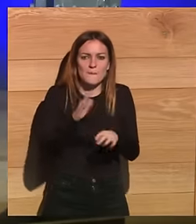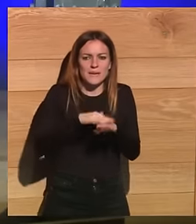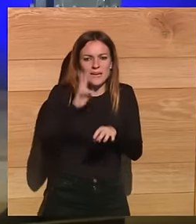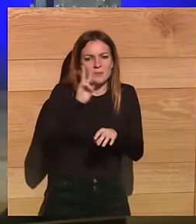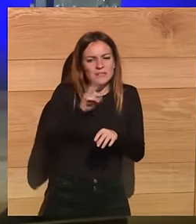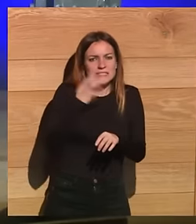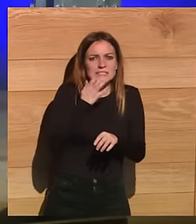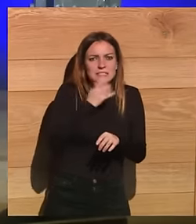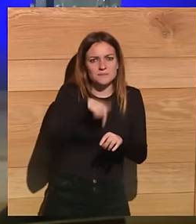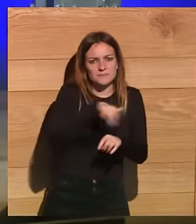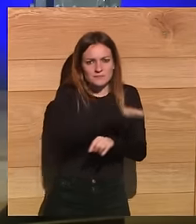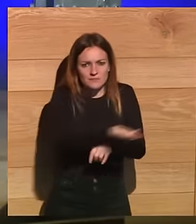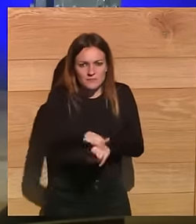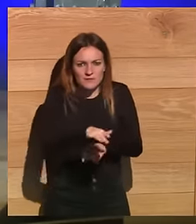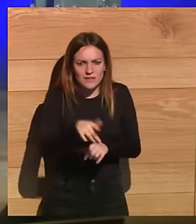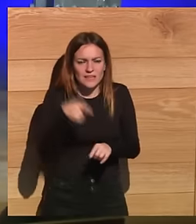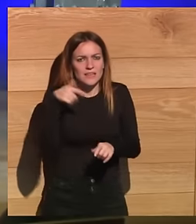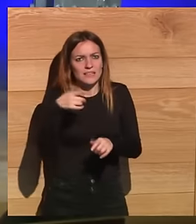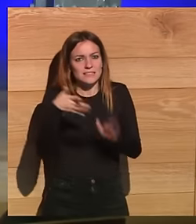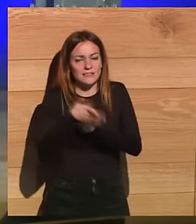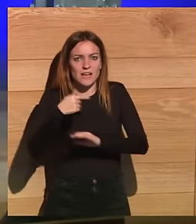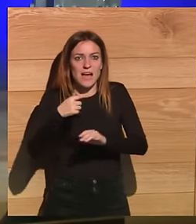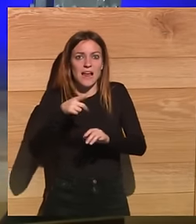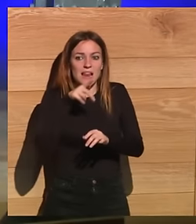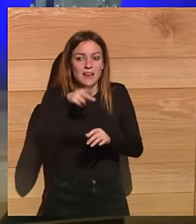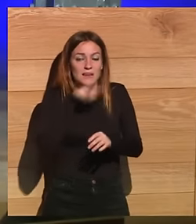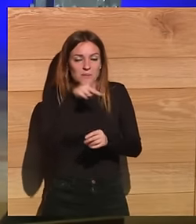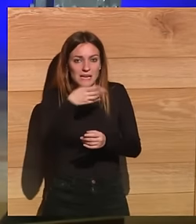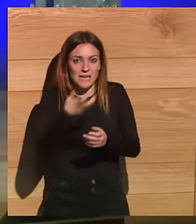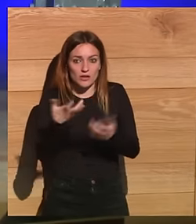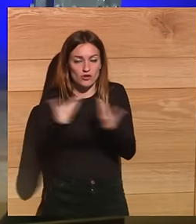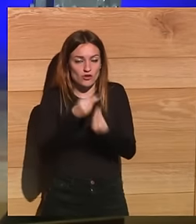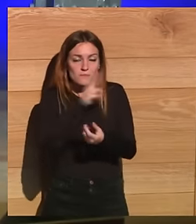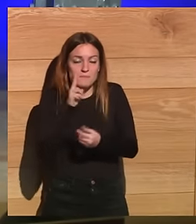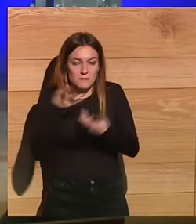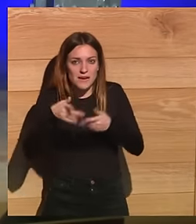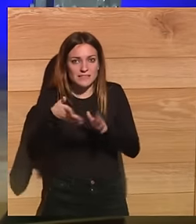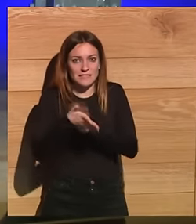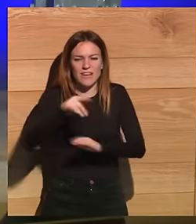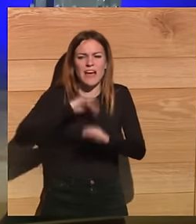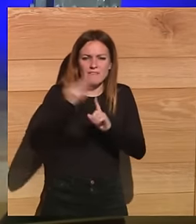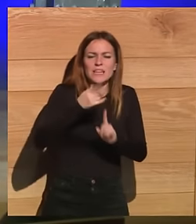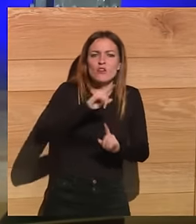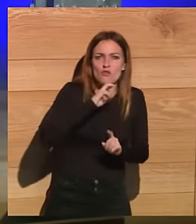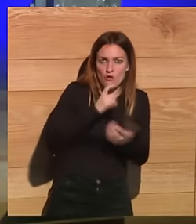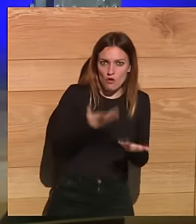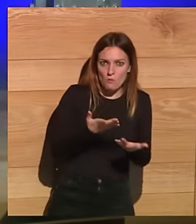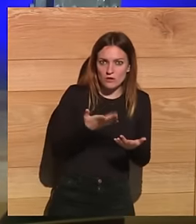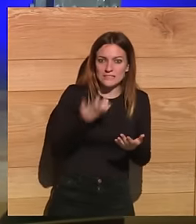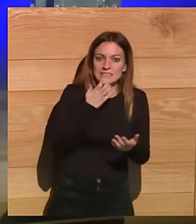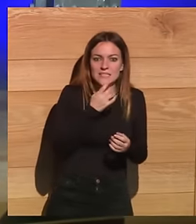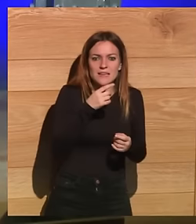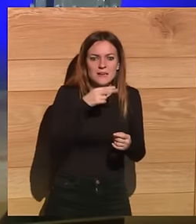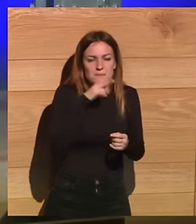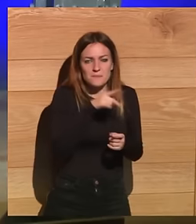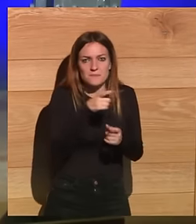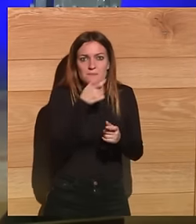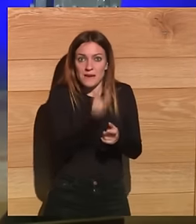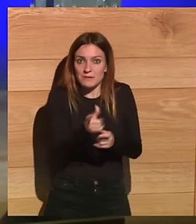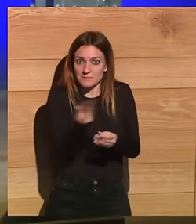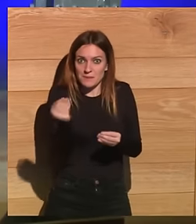recibido estímulos del lenguaje. Cuanto más hablemos con nuestro hijo, cuantas más palabras reciba, hay un estudio que